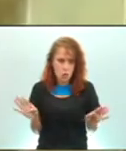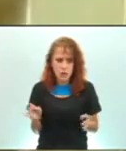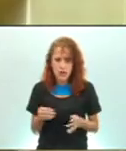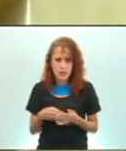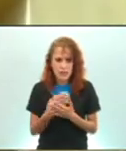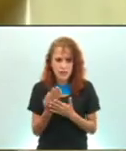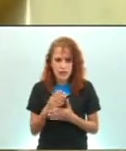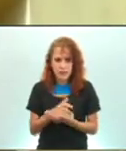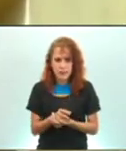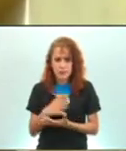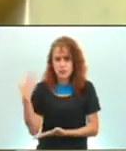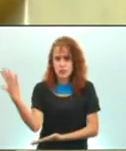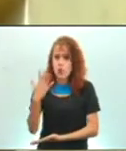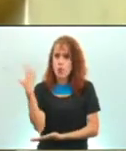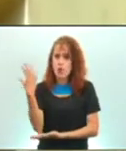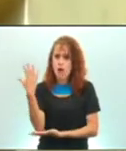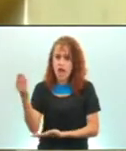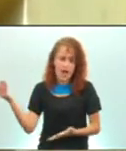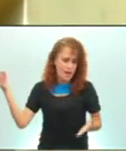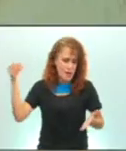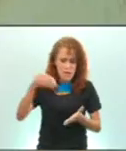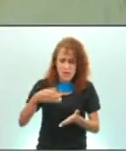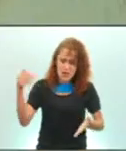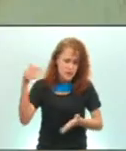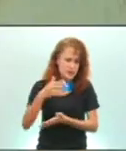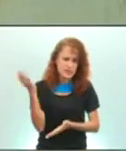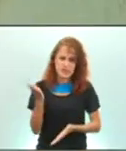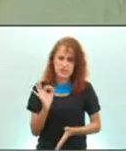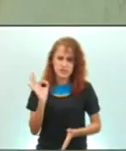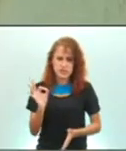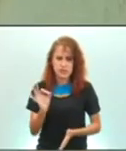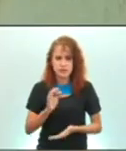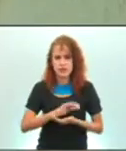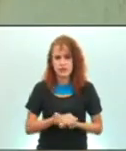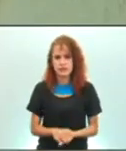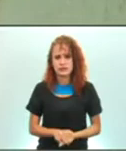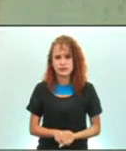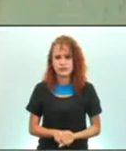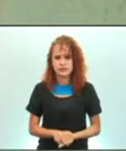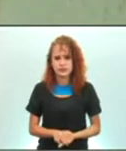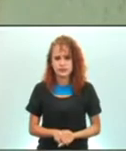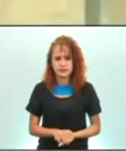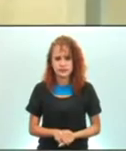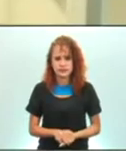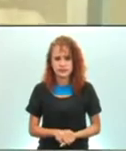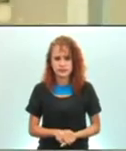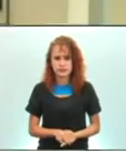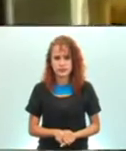momento del año. Los huracanes han invadido la cotidianidad.